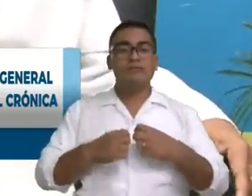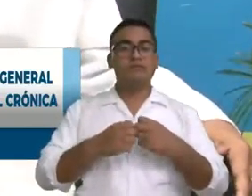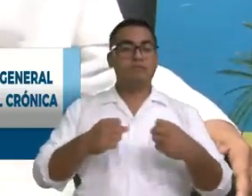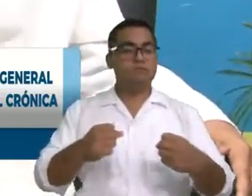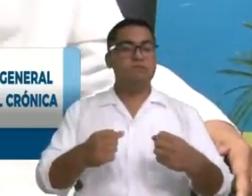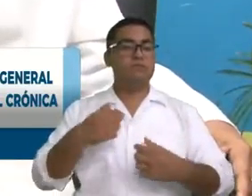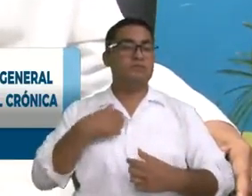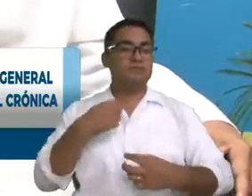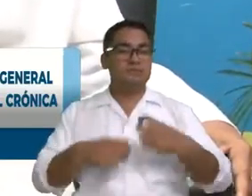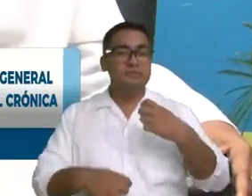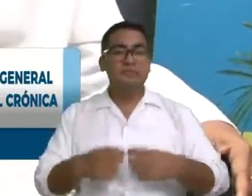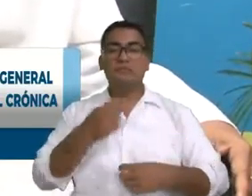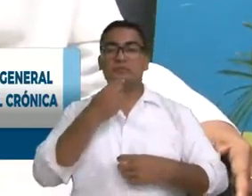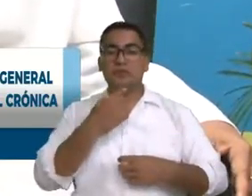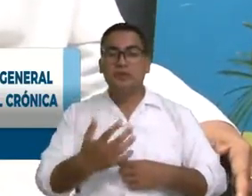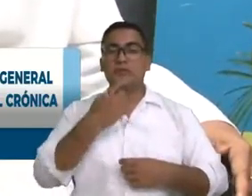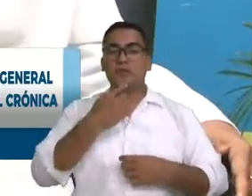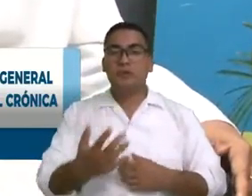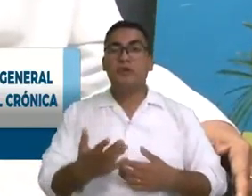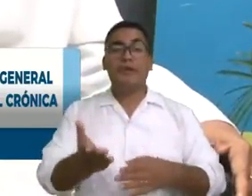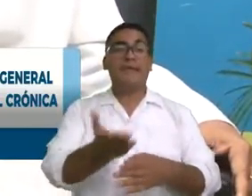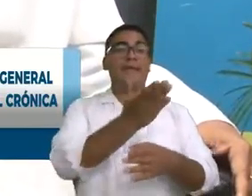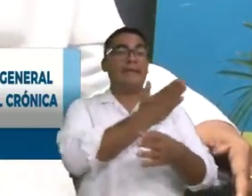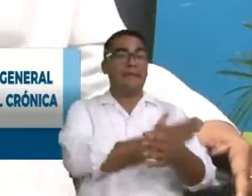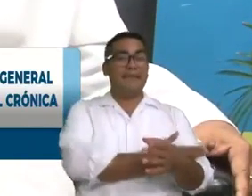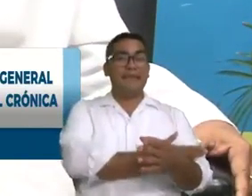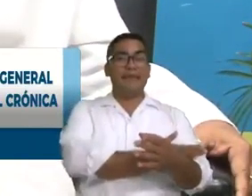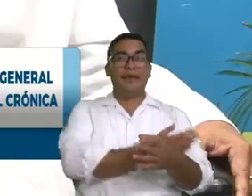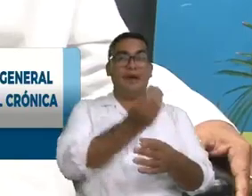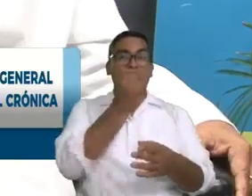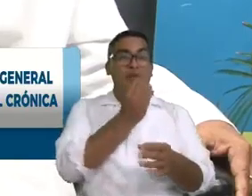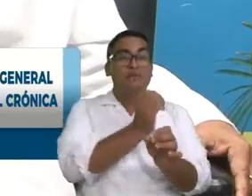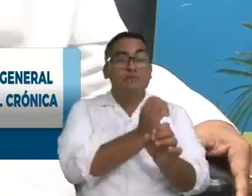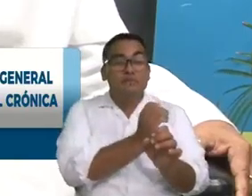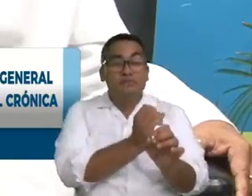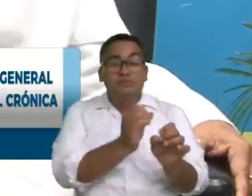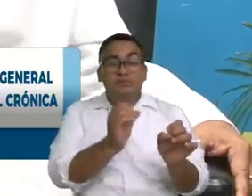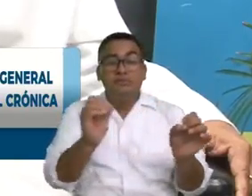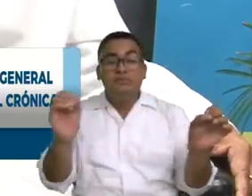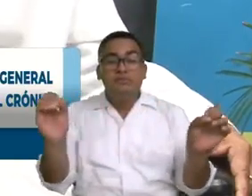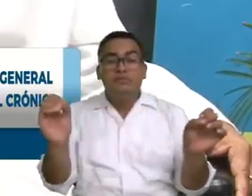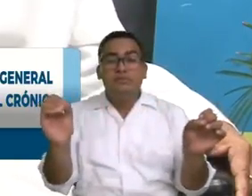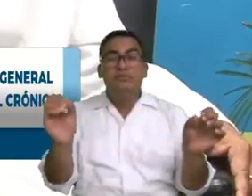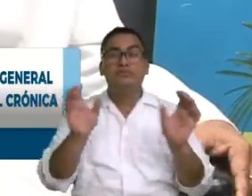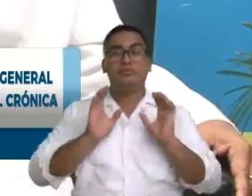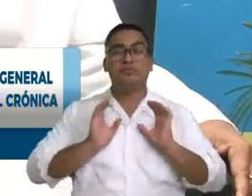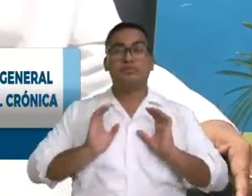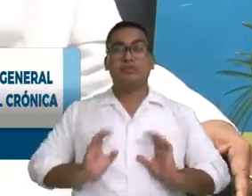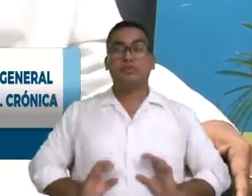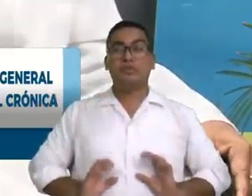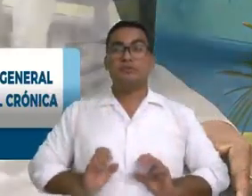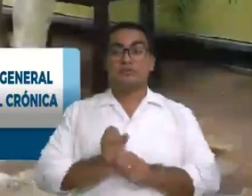gorda? Uh-huh. Porque en un tiempo usted pasó haciendo ayunos y el cuerpo le